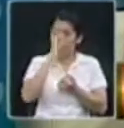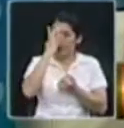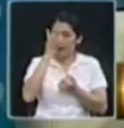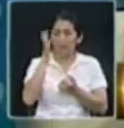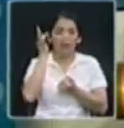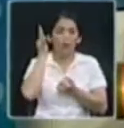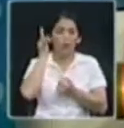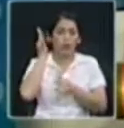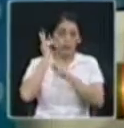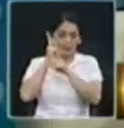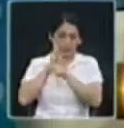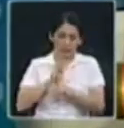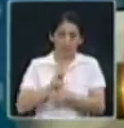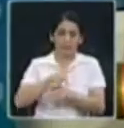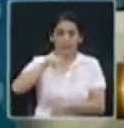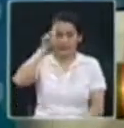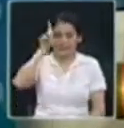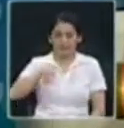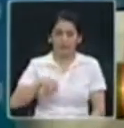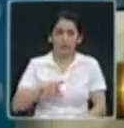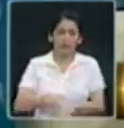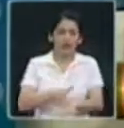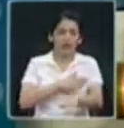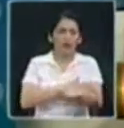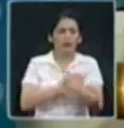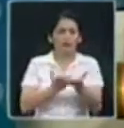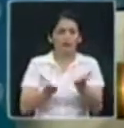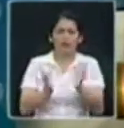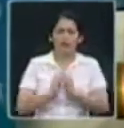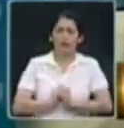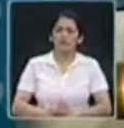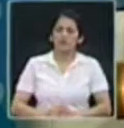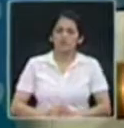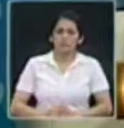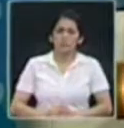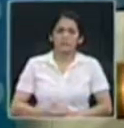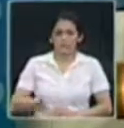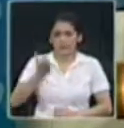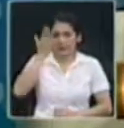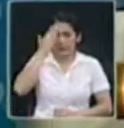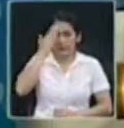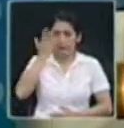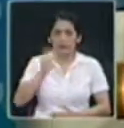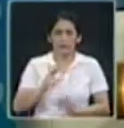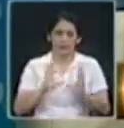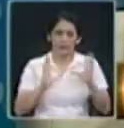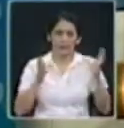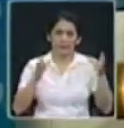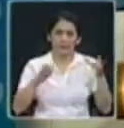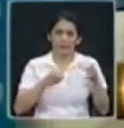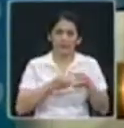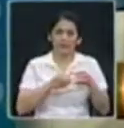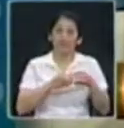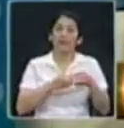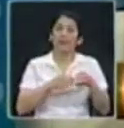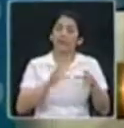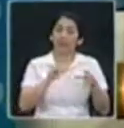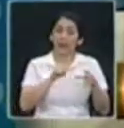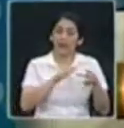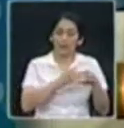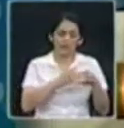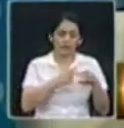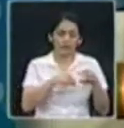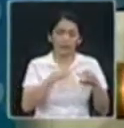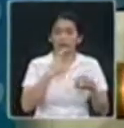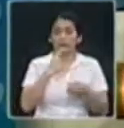algo sumamente necesario. Como usted muy bien lo ha dicho, nosotros nos ha dispuesto el Consejo de Administración Legislativa que podamos aprobar esta